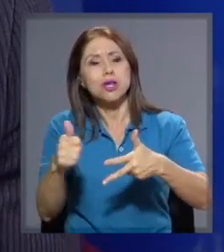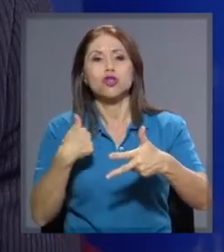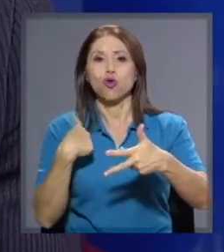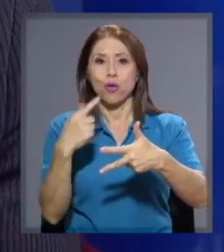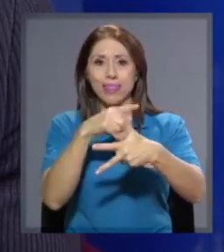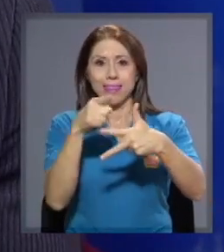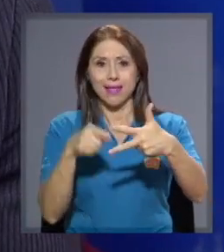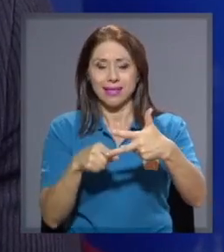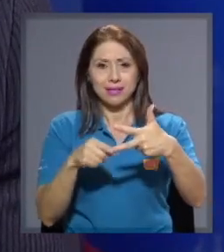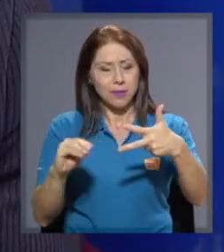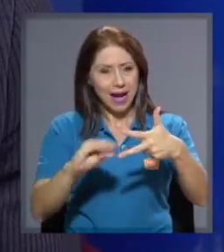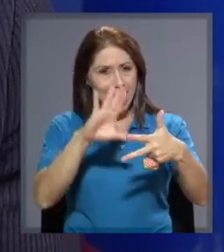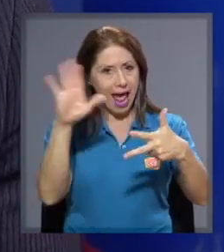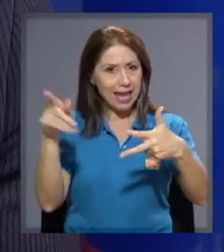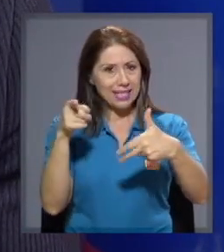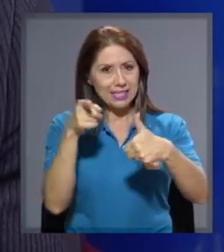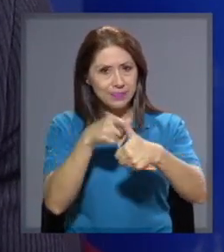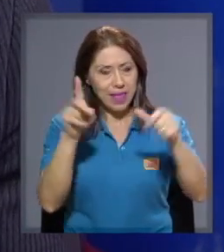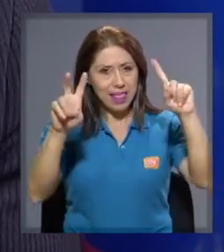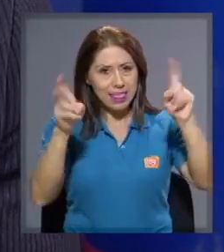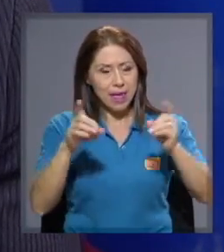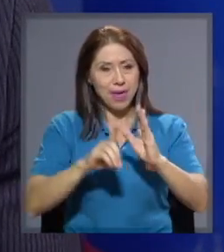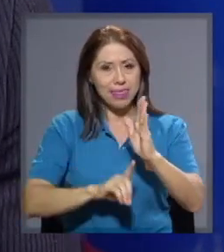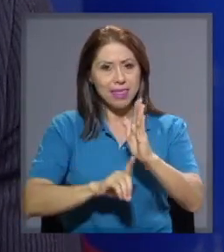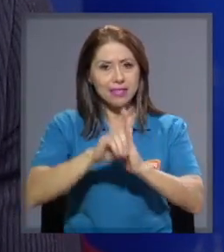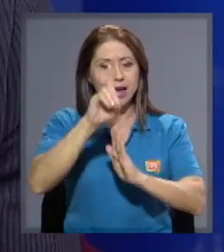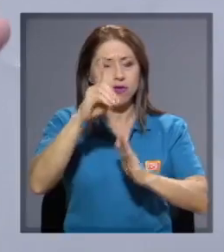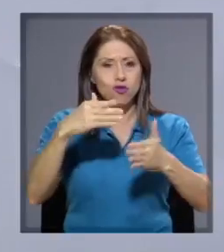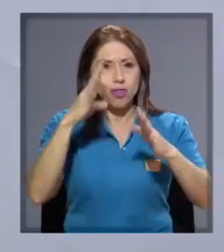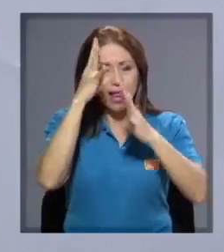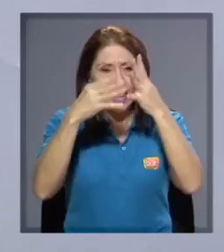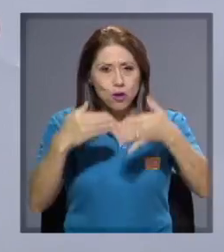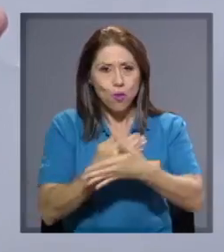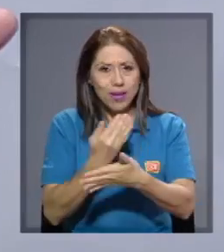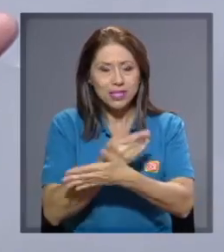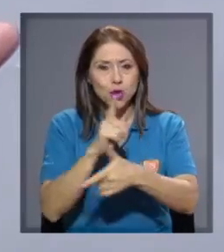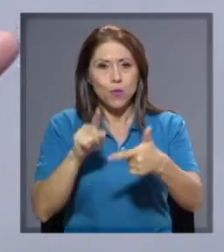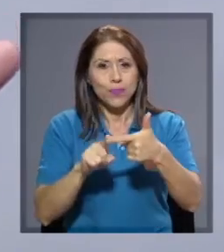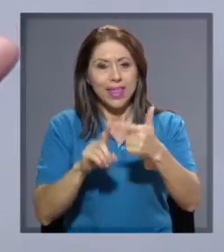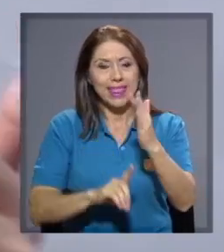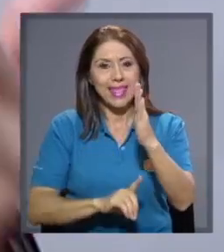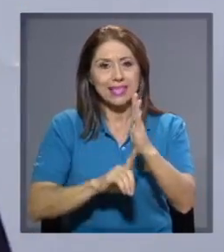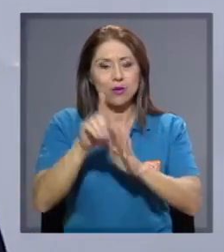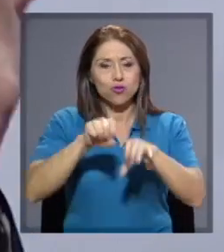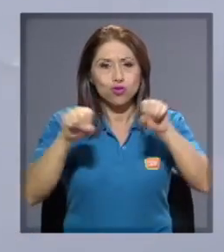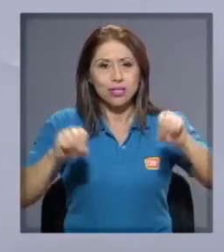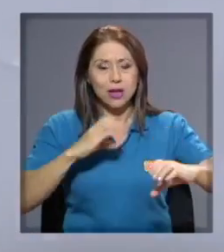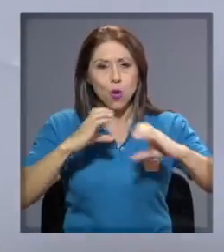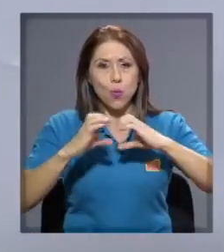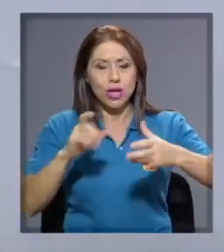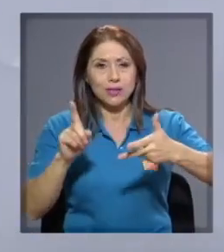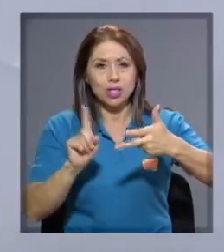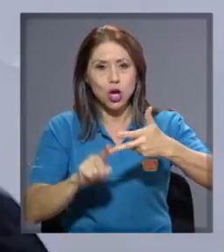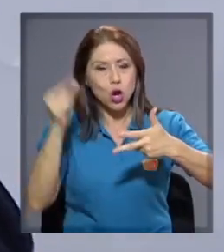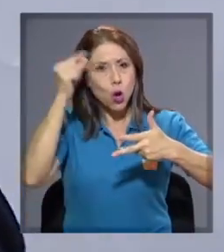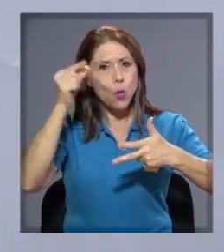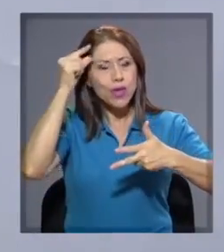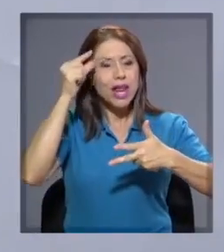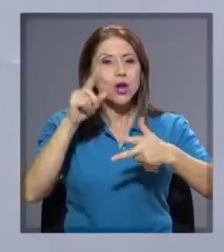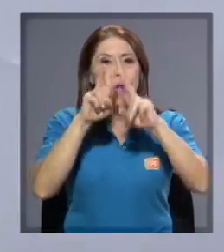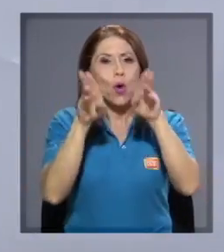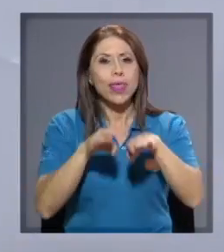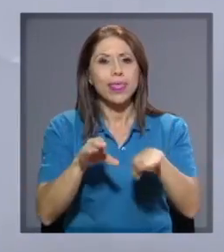muy claras las cuales son el tema de desarrollo de la innovación el tema de desarrollo de las telecomunicaciones y el tema de gobierno digital